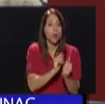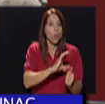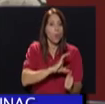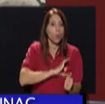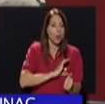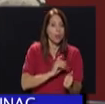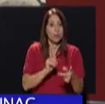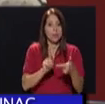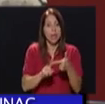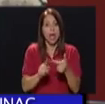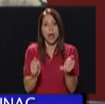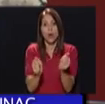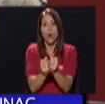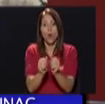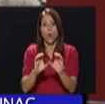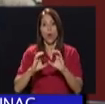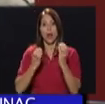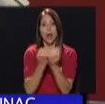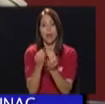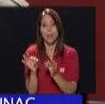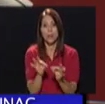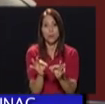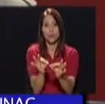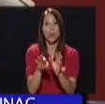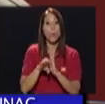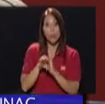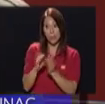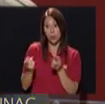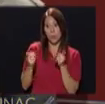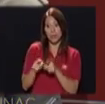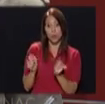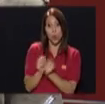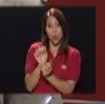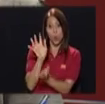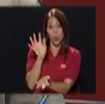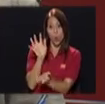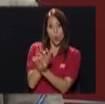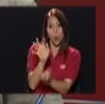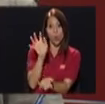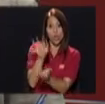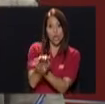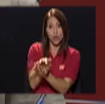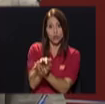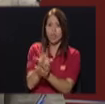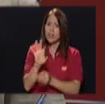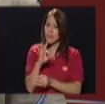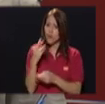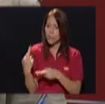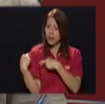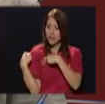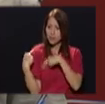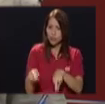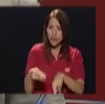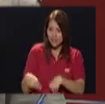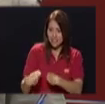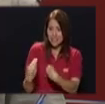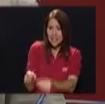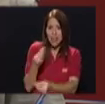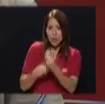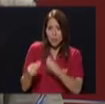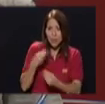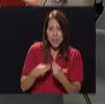pública, con el sector de turismo y para el caso de los cocodrilos, por ejemplo, cuando se está irresponsablemente